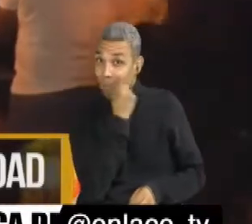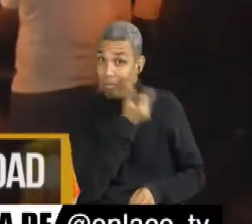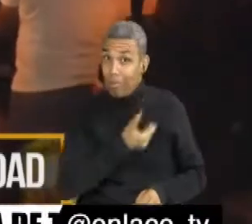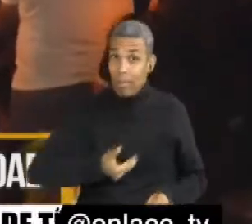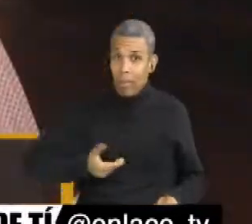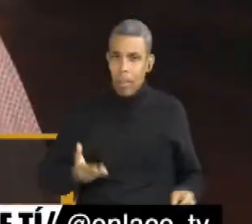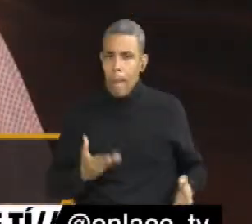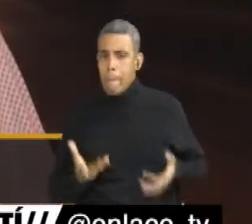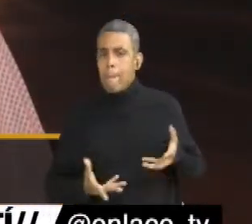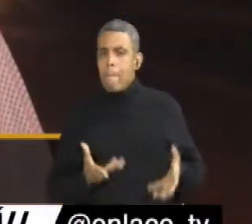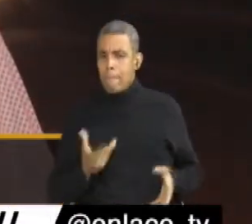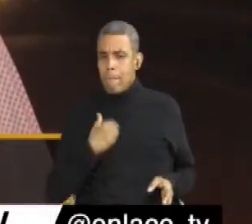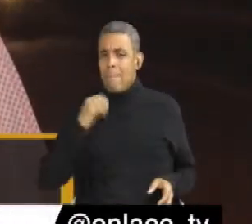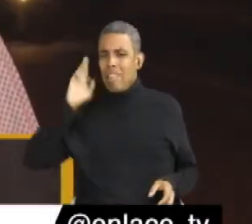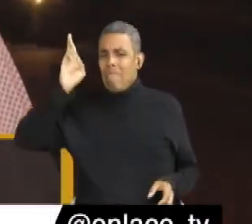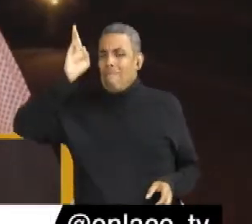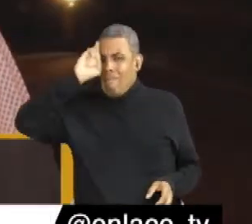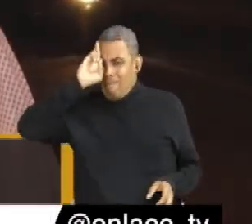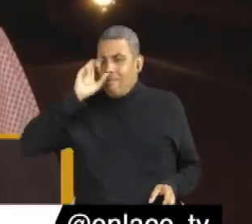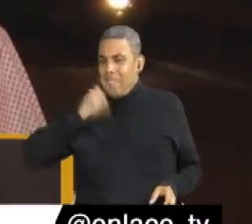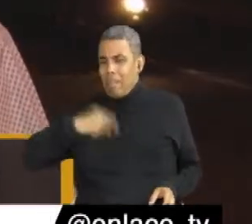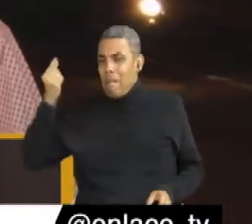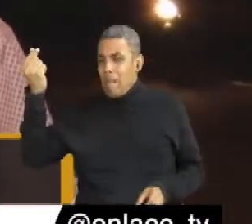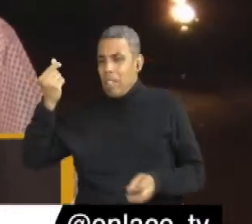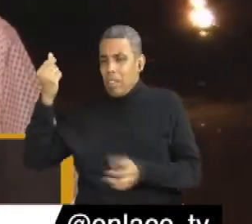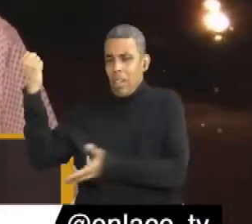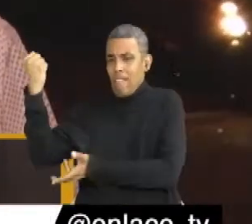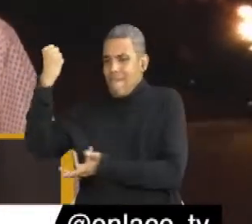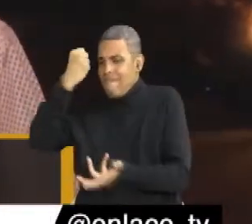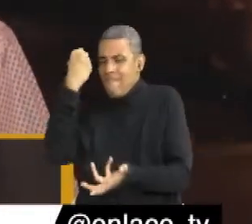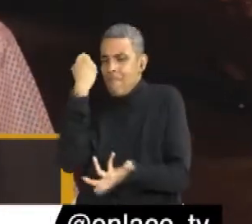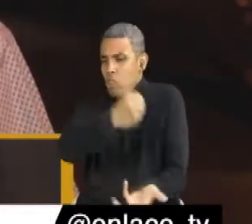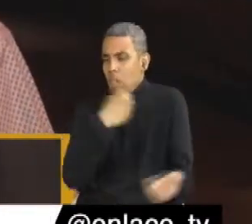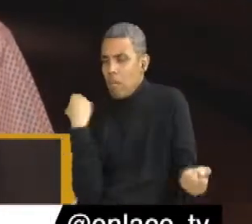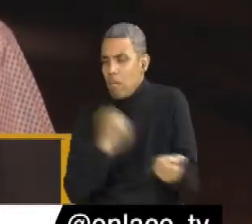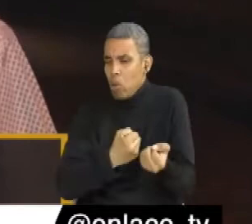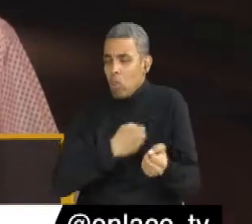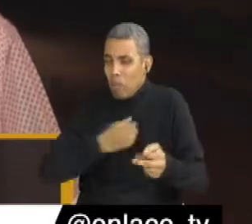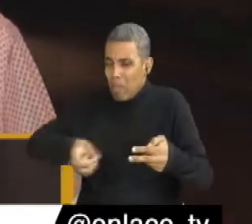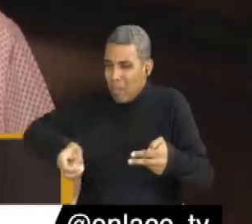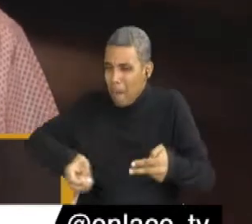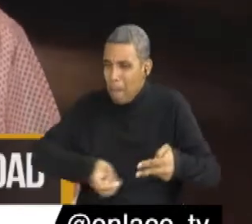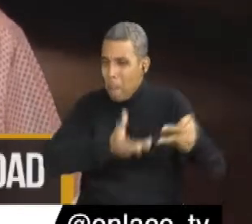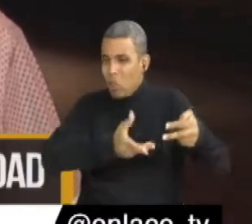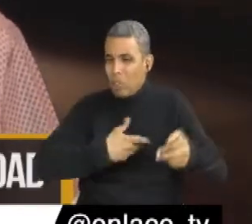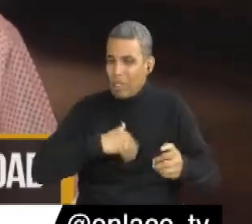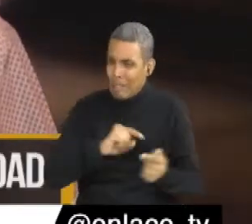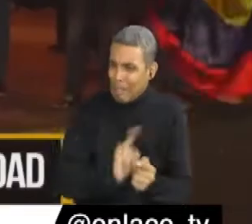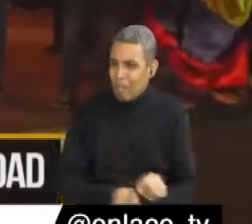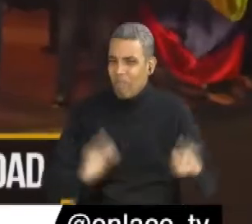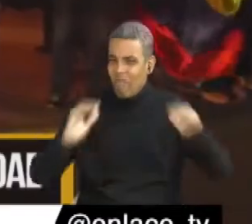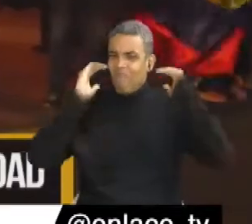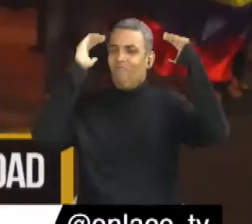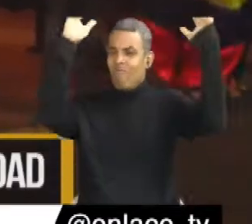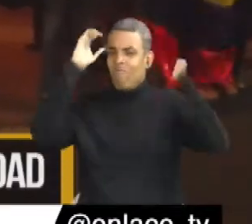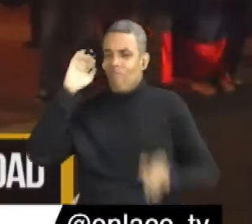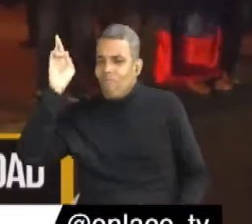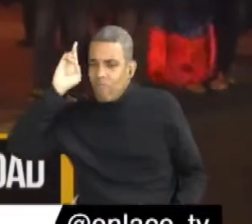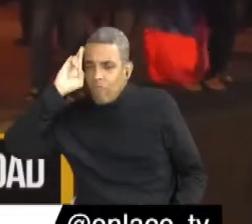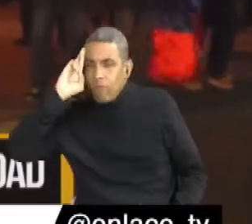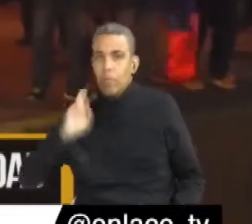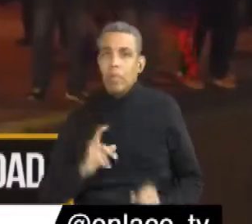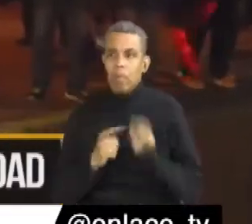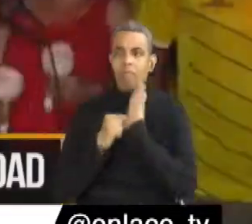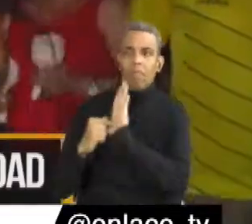sector educativo necesita los mejores recursos para poder ofrecer esa educación de calidad que tanto nos exigen. La jornada de protesta